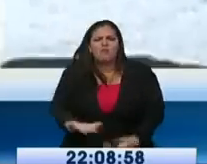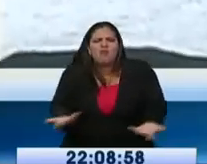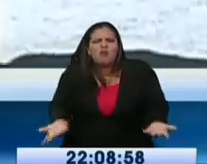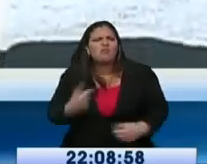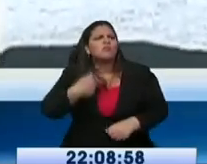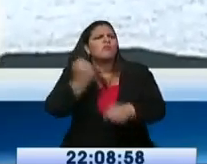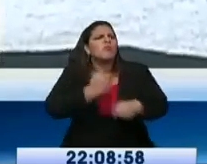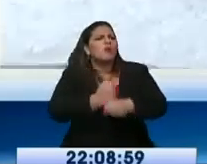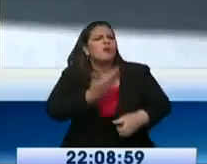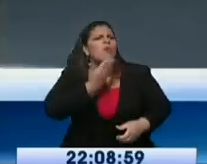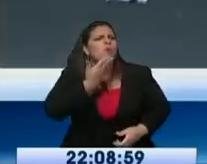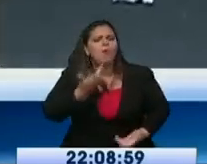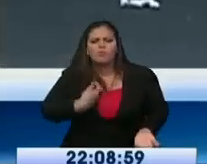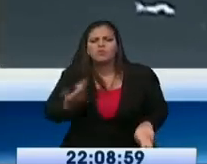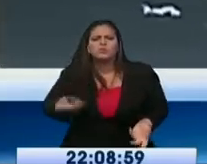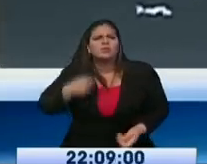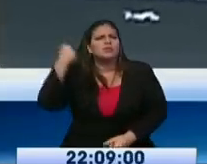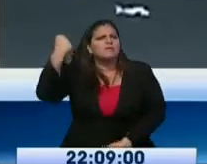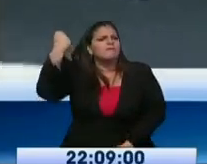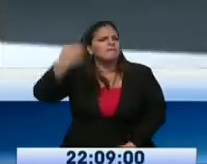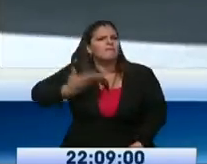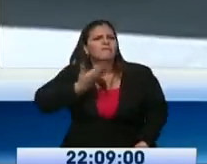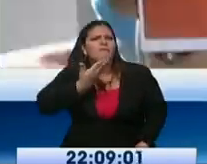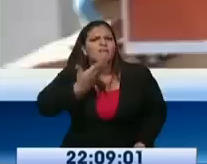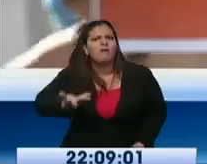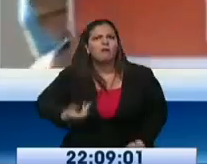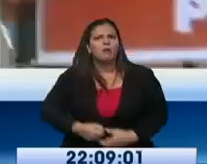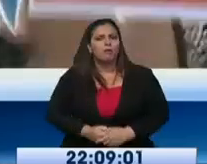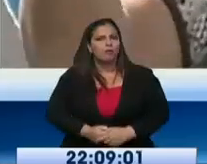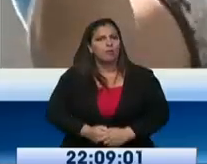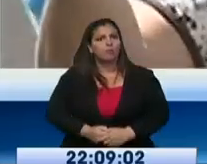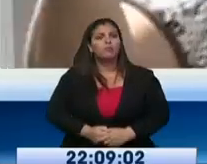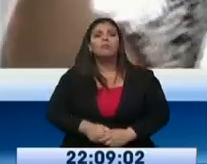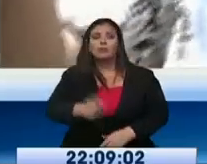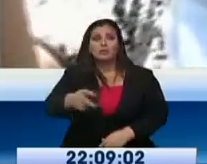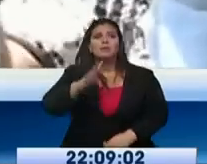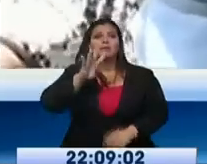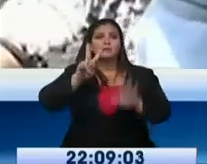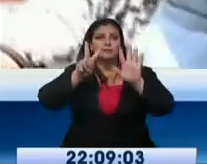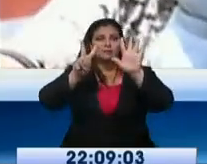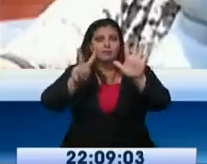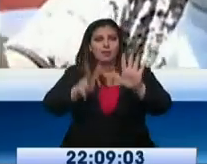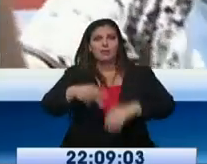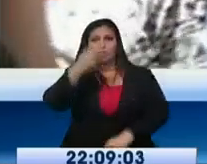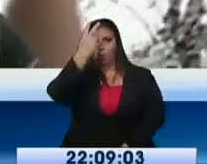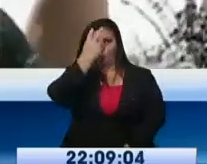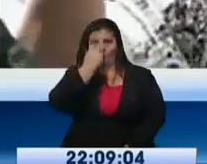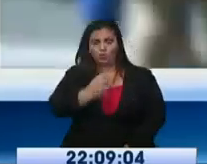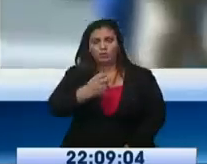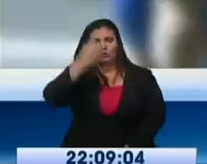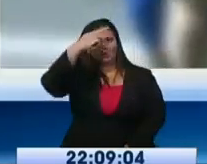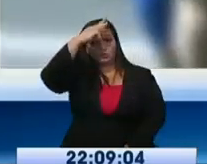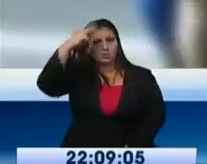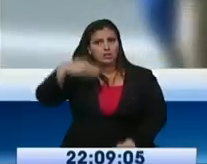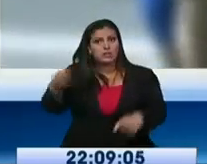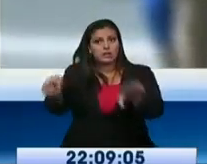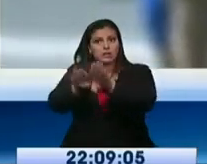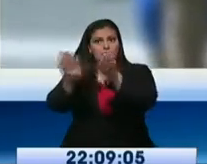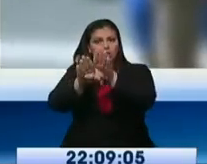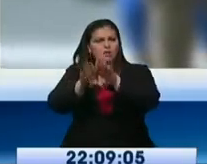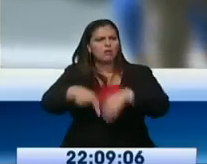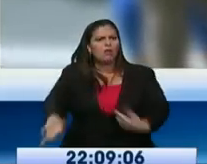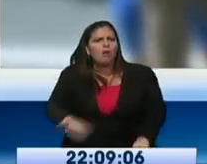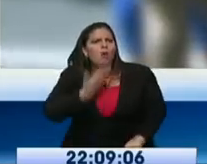poder atender a los clientes, pero como son siete entre residenciales y hostales los cerrados, amenazaron con ejercer su labor en la